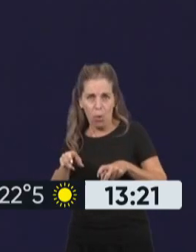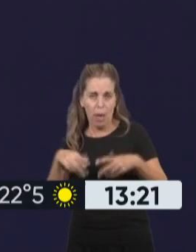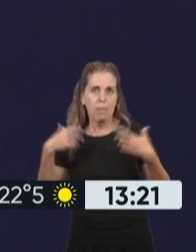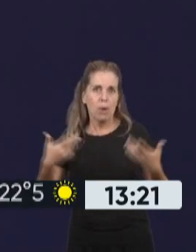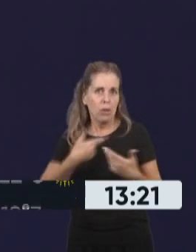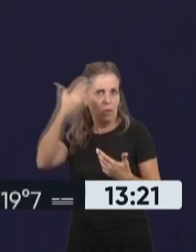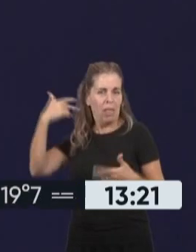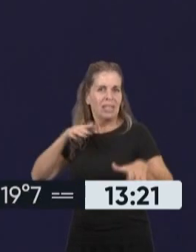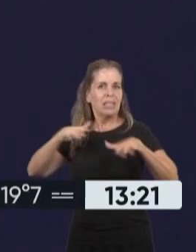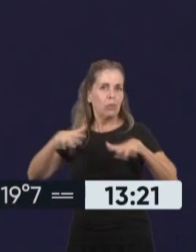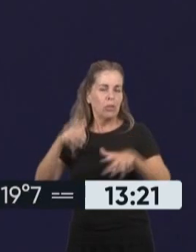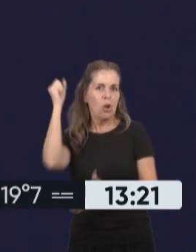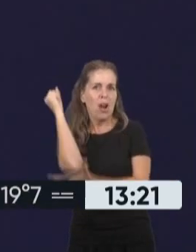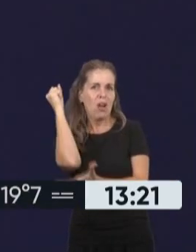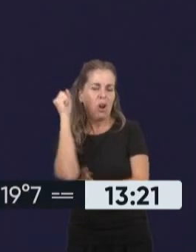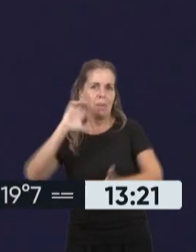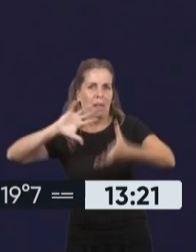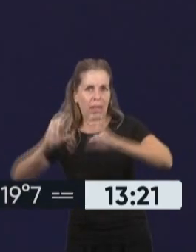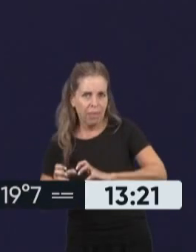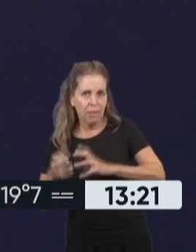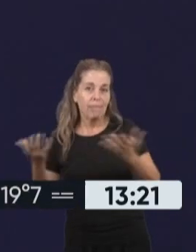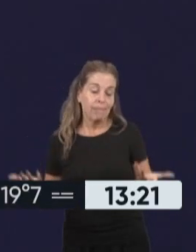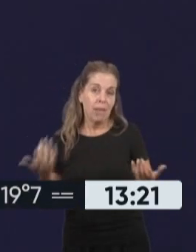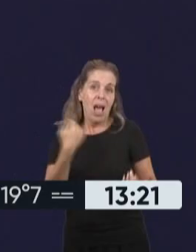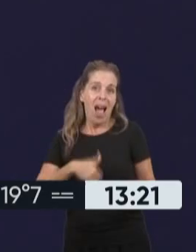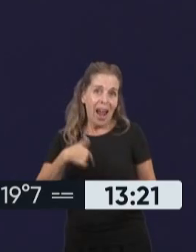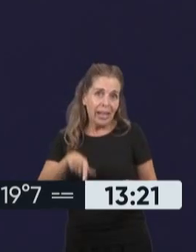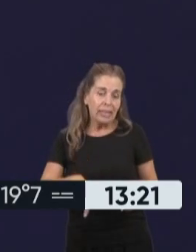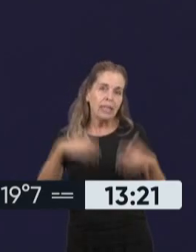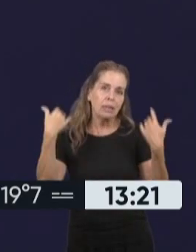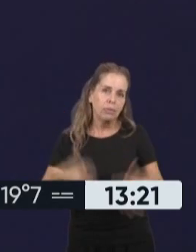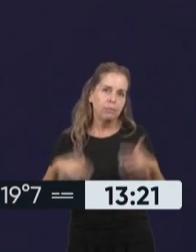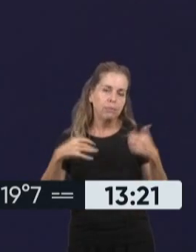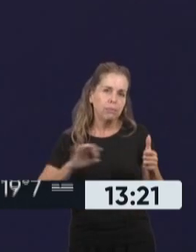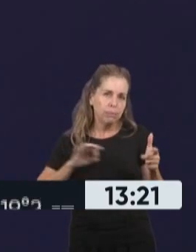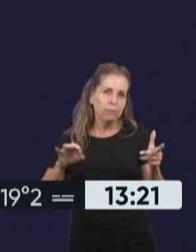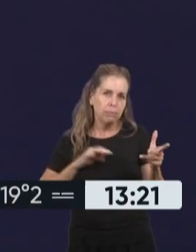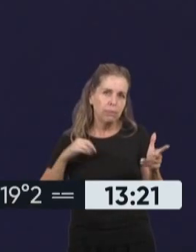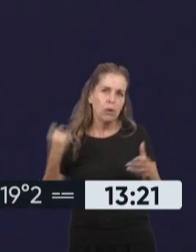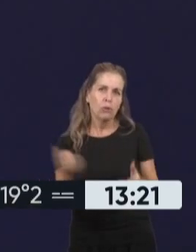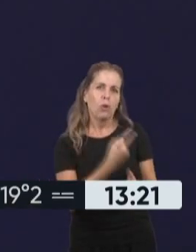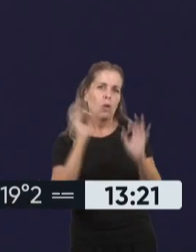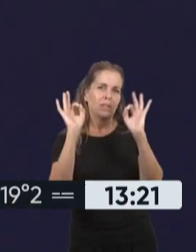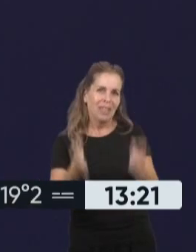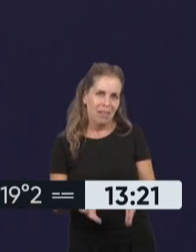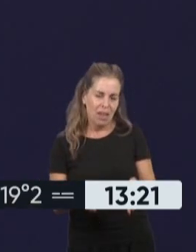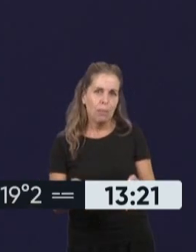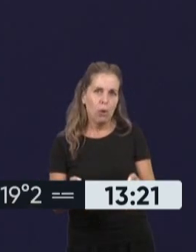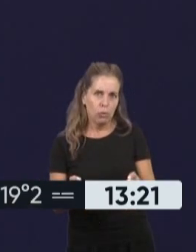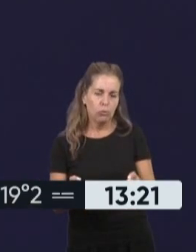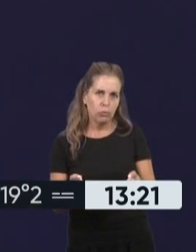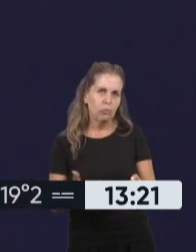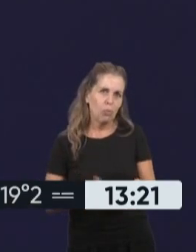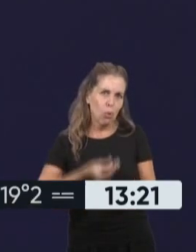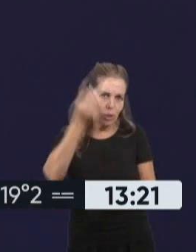dimensiones desconocidas. En el caso de Argentina, por desgracia, con mucha historia y bastante conocidas, muchas de